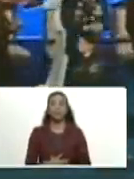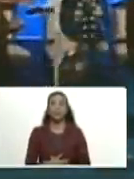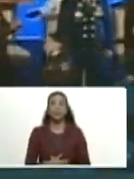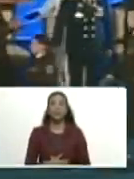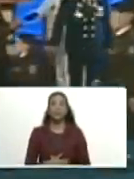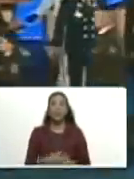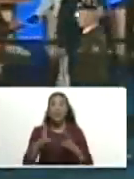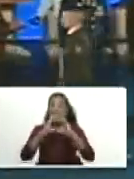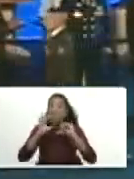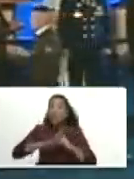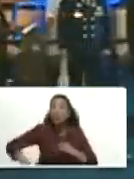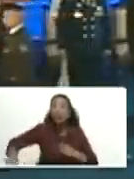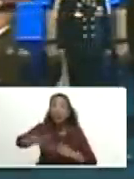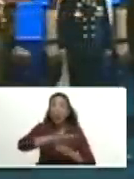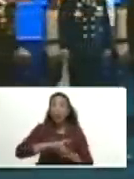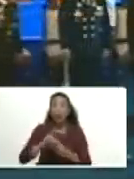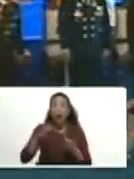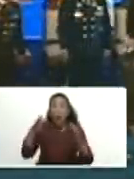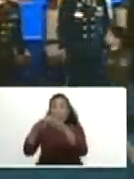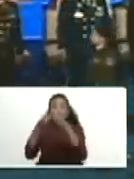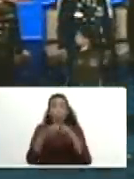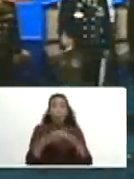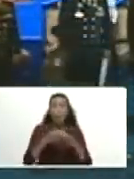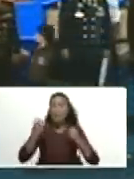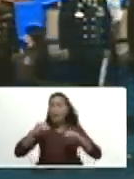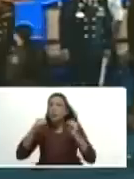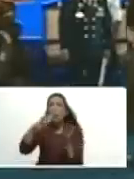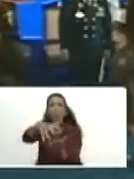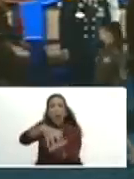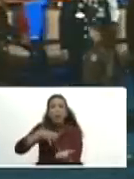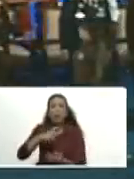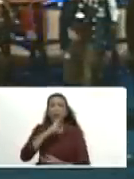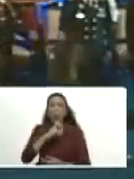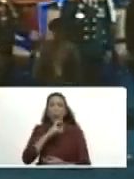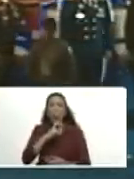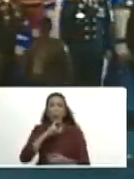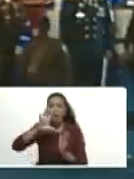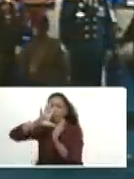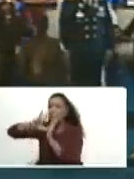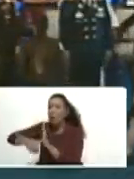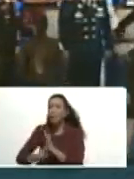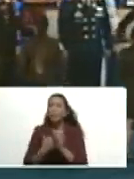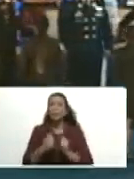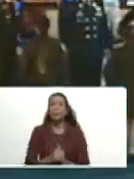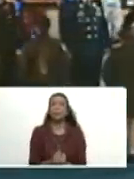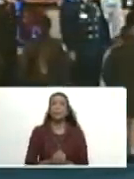...de todo el territorio venezolano, los grupos que practican la minería ilegal.